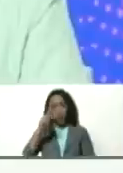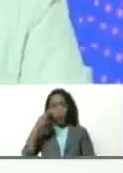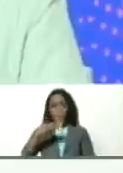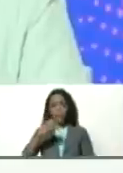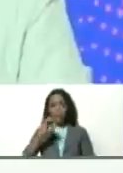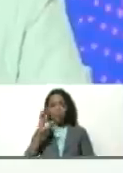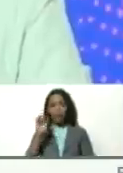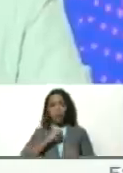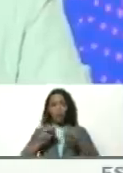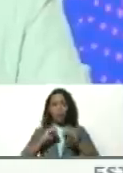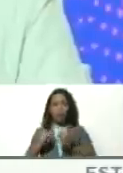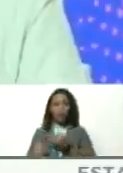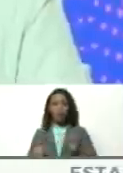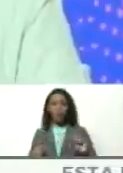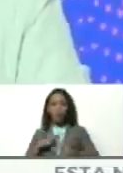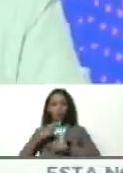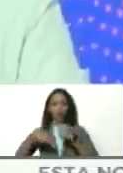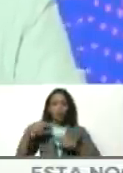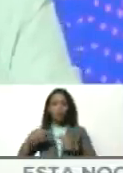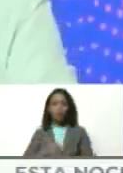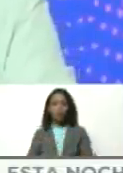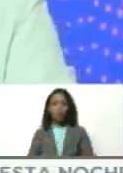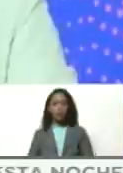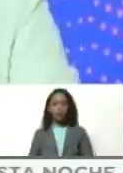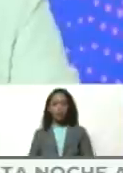en el movimiento de izquierda revolucionaria.